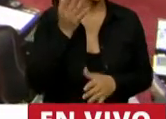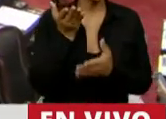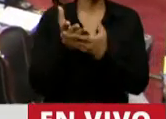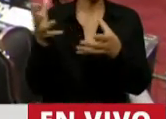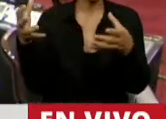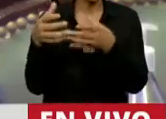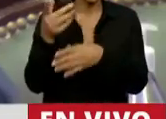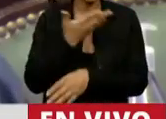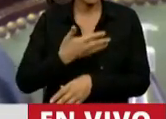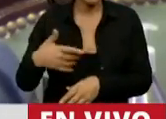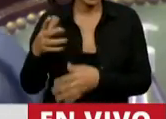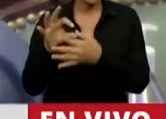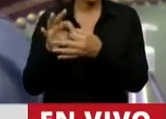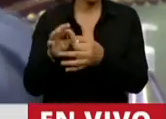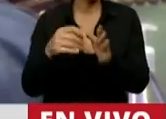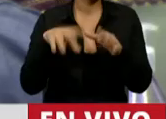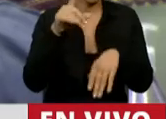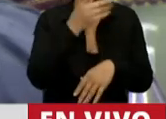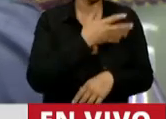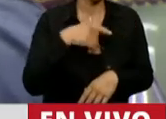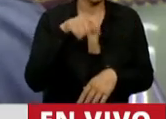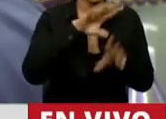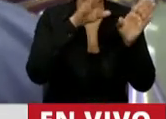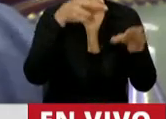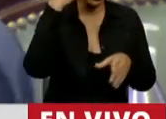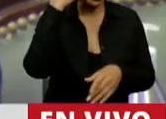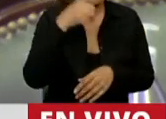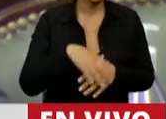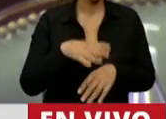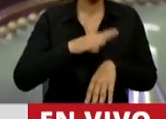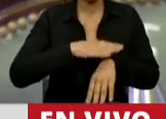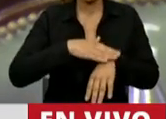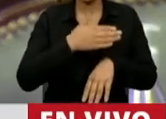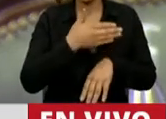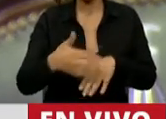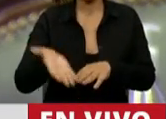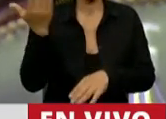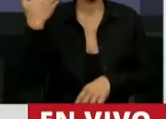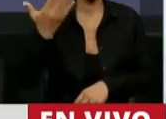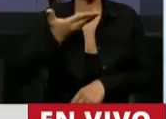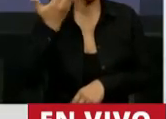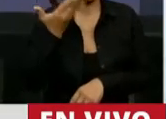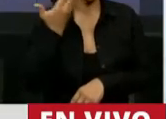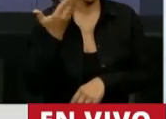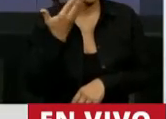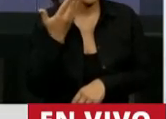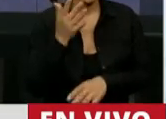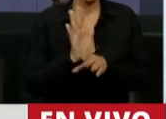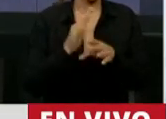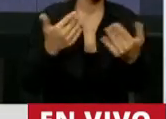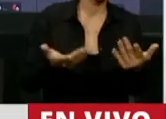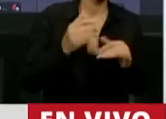oficialismo y sobre todo al presidente de esta casa, que durante un tiempo hacía discursitos en